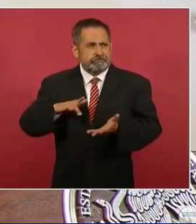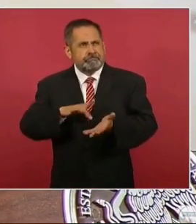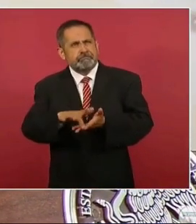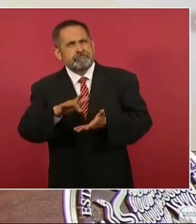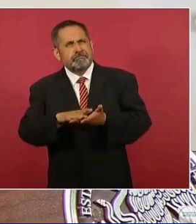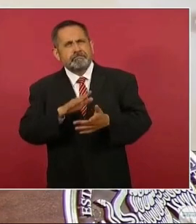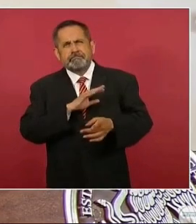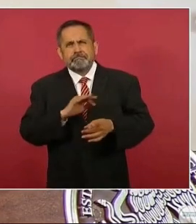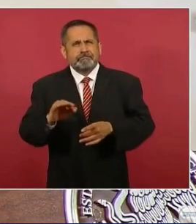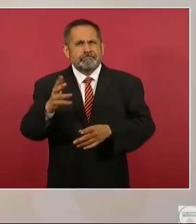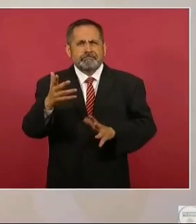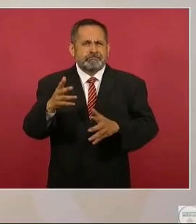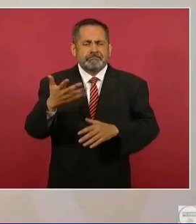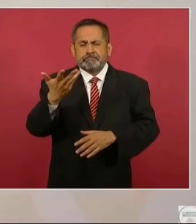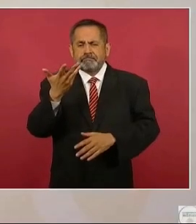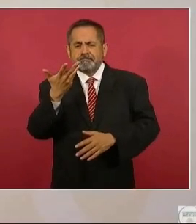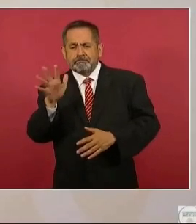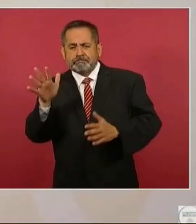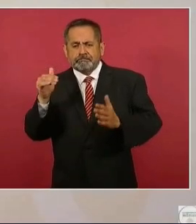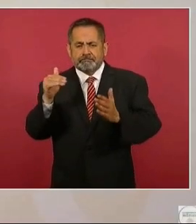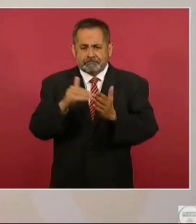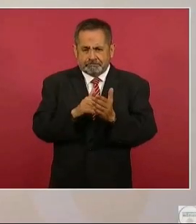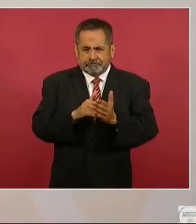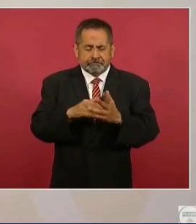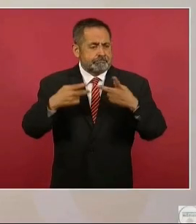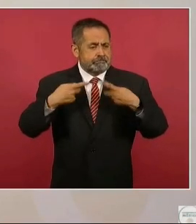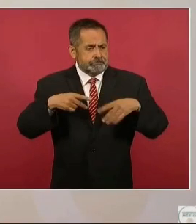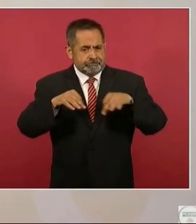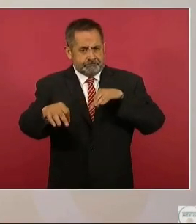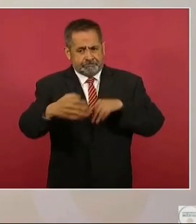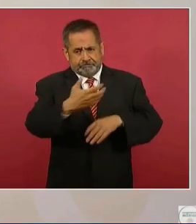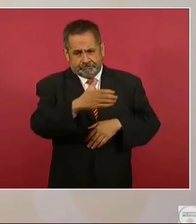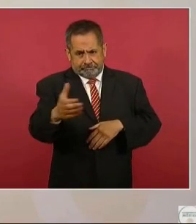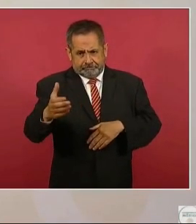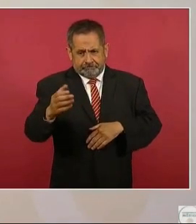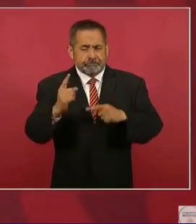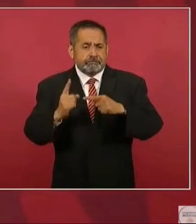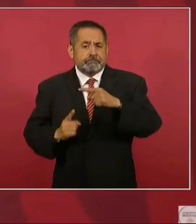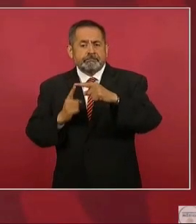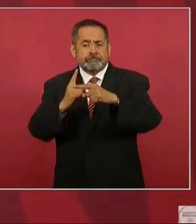10,000 productores y 10,000 jóvenes.